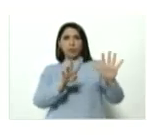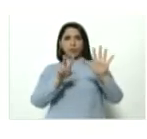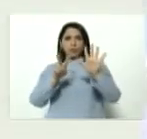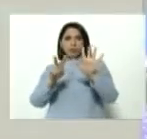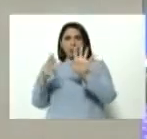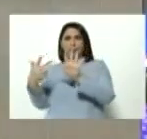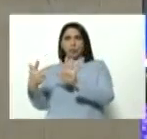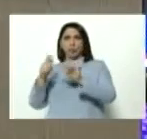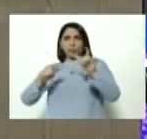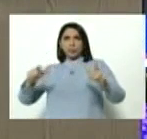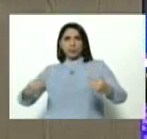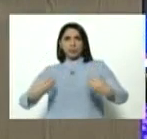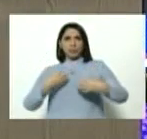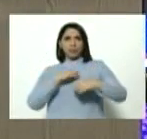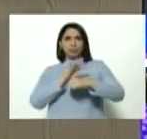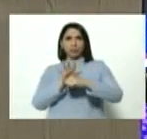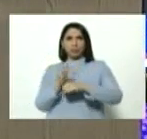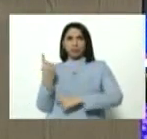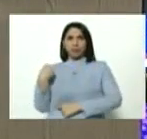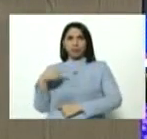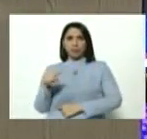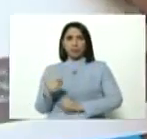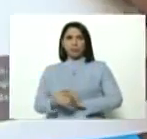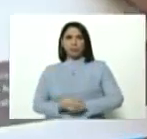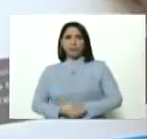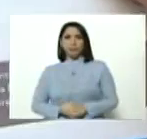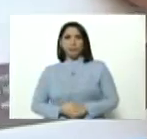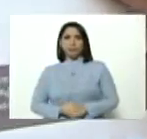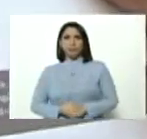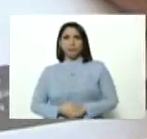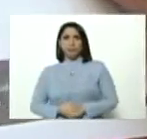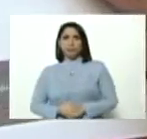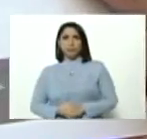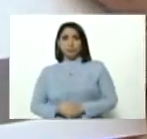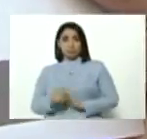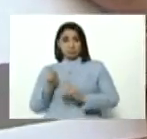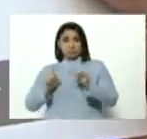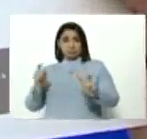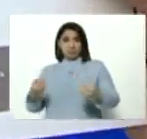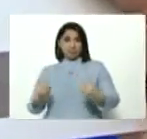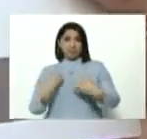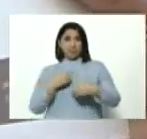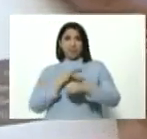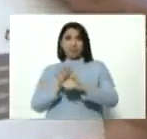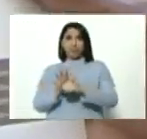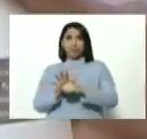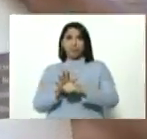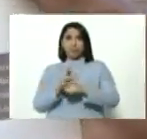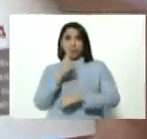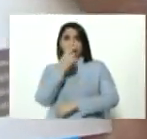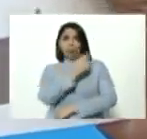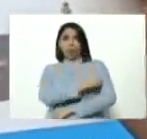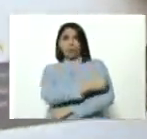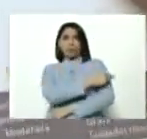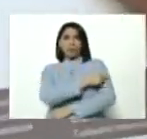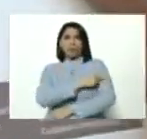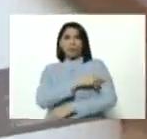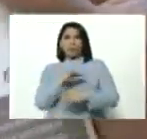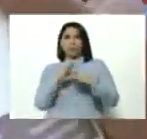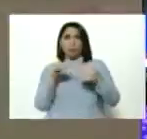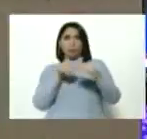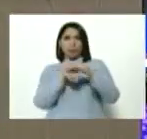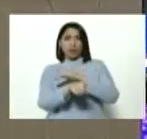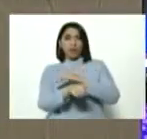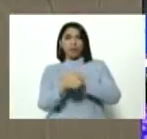2.978 pacientes. Tenemos de los pacientes que están hospitalizados todos, porque ese es uno de